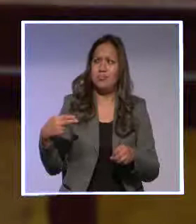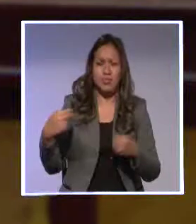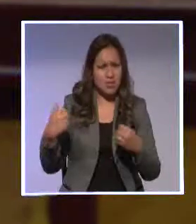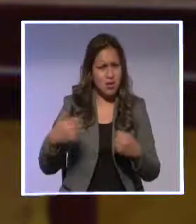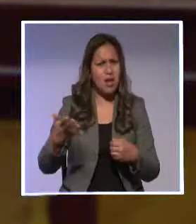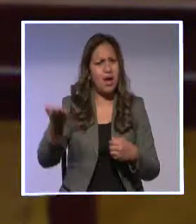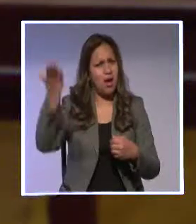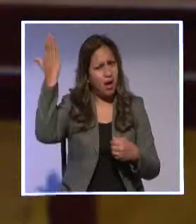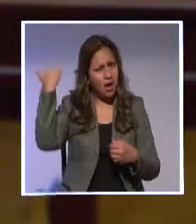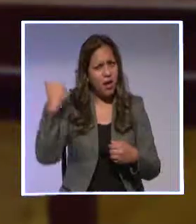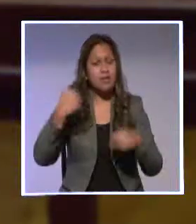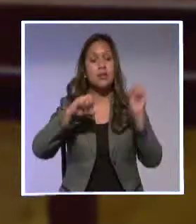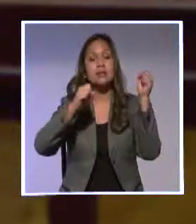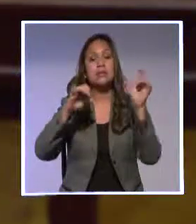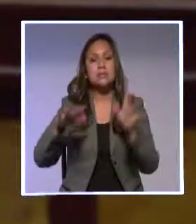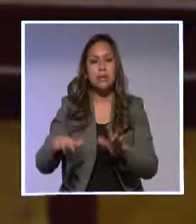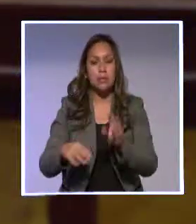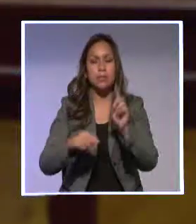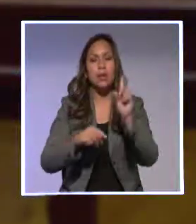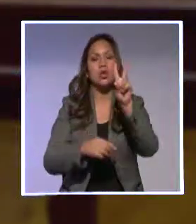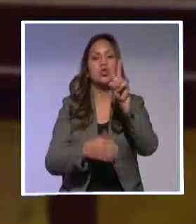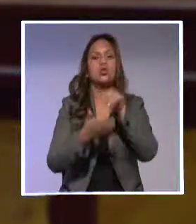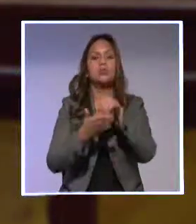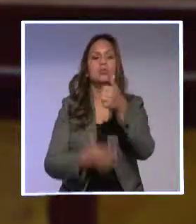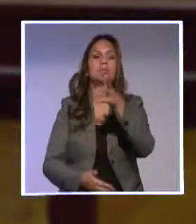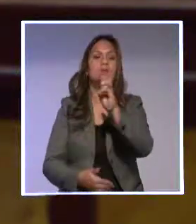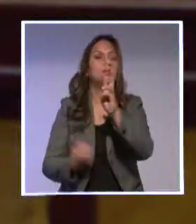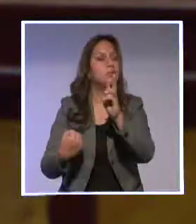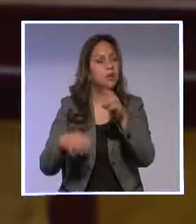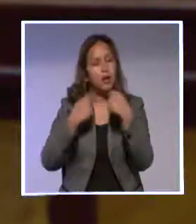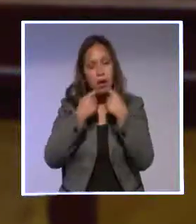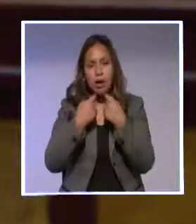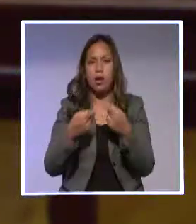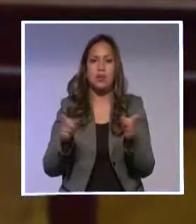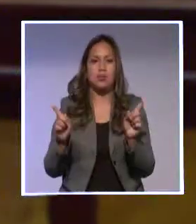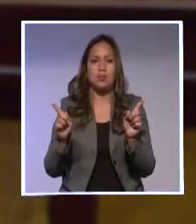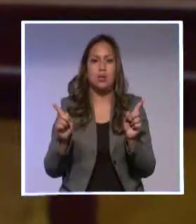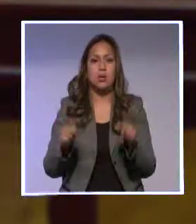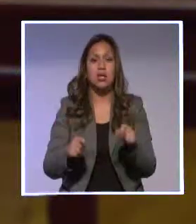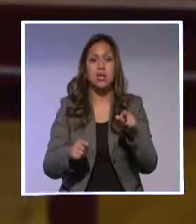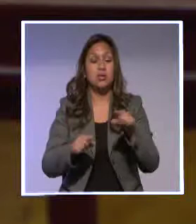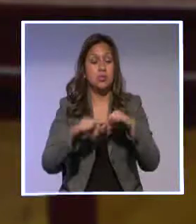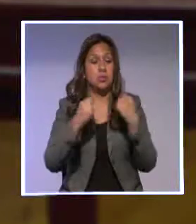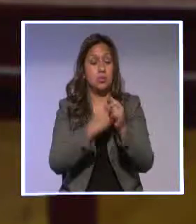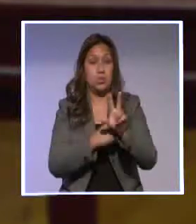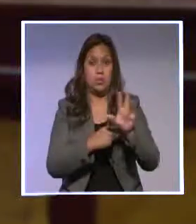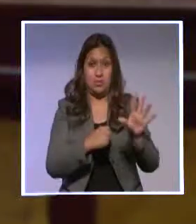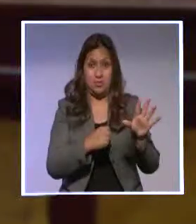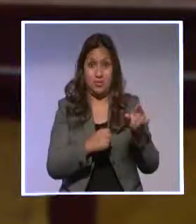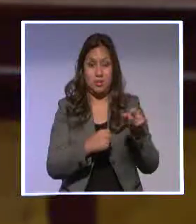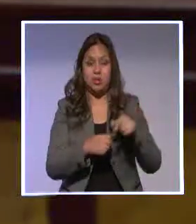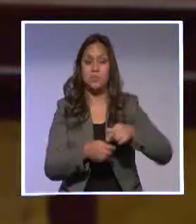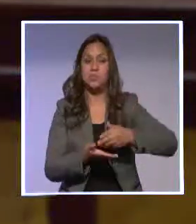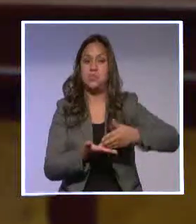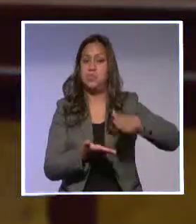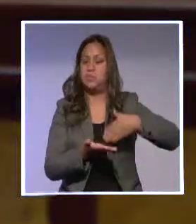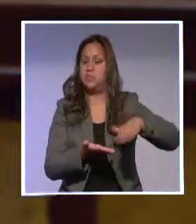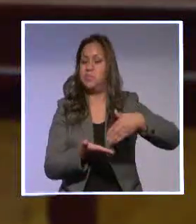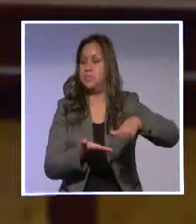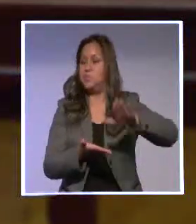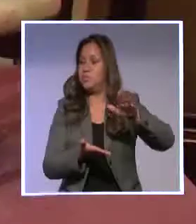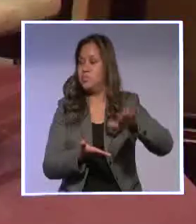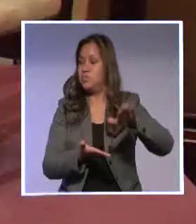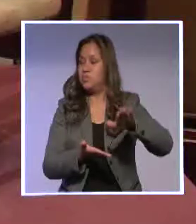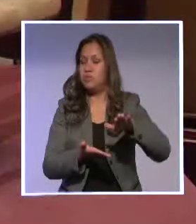del 2016 y entonces frente a eso hemos sido relegados de todo tipo de información y cualquier cosa frente